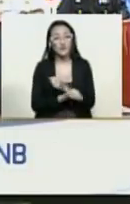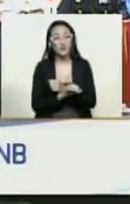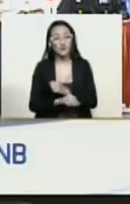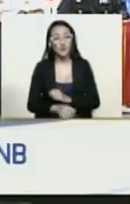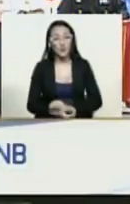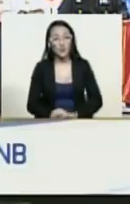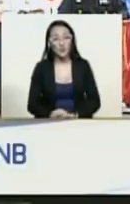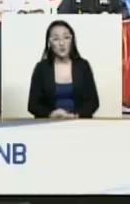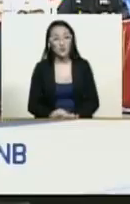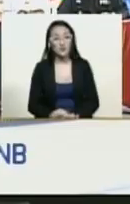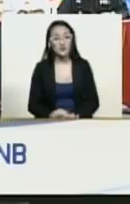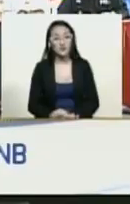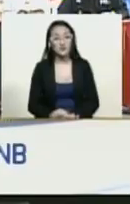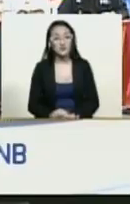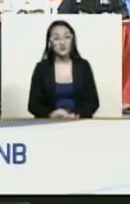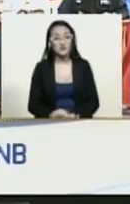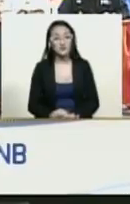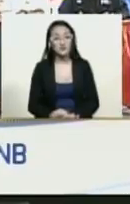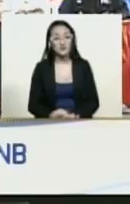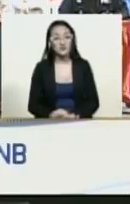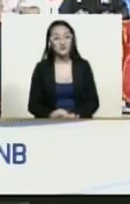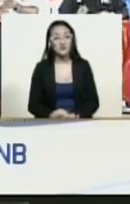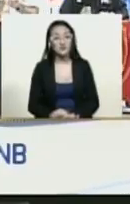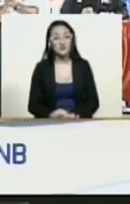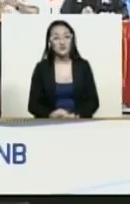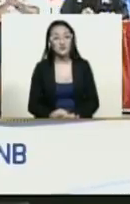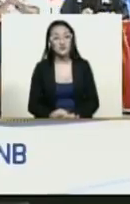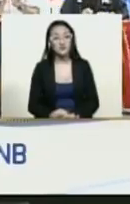aunque parecía el equipo de África.